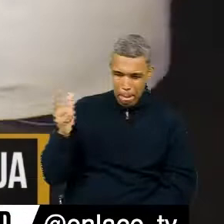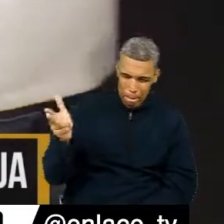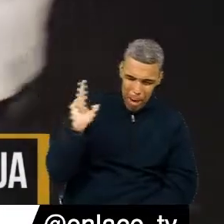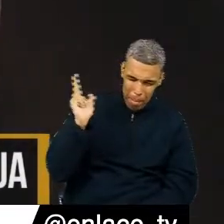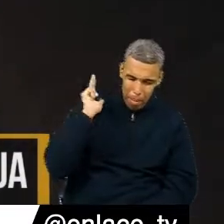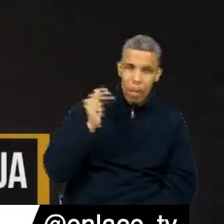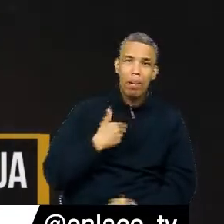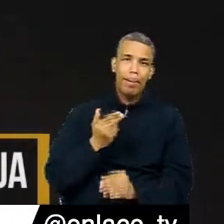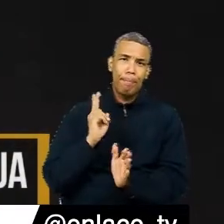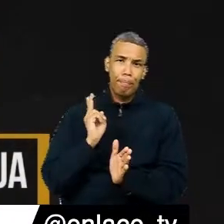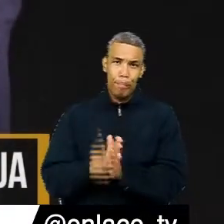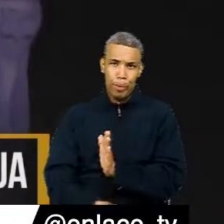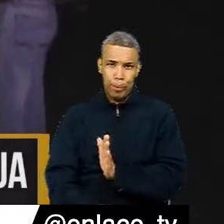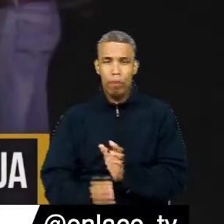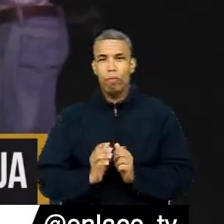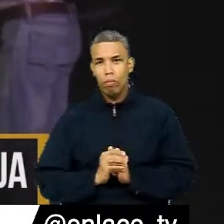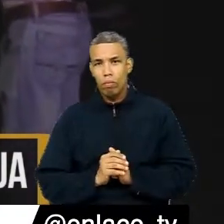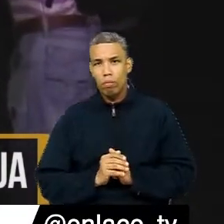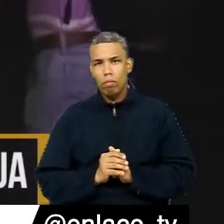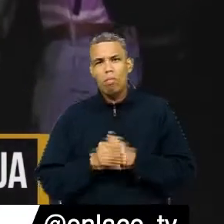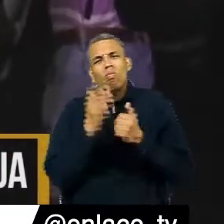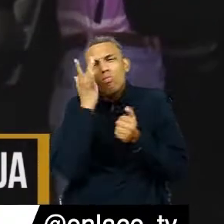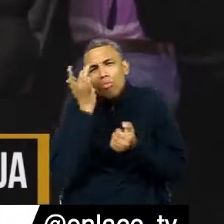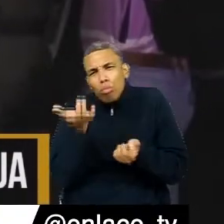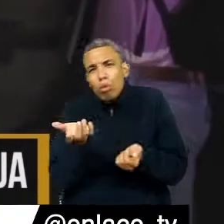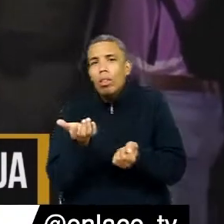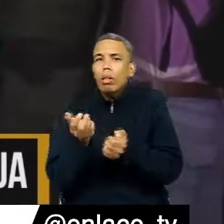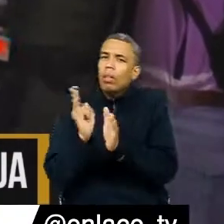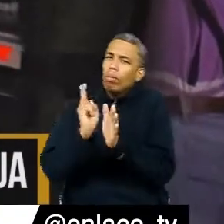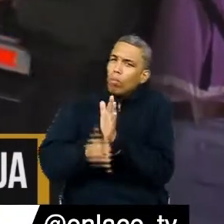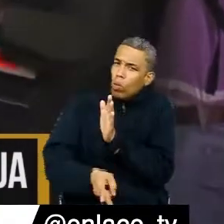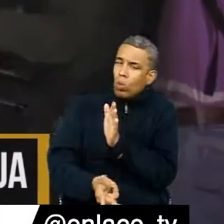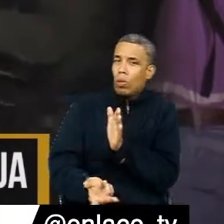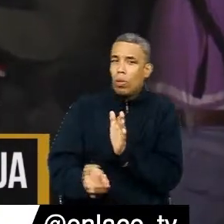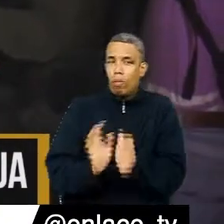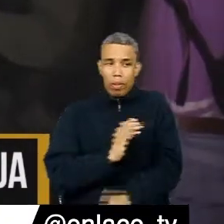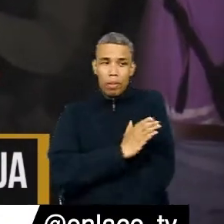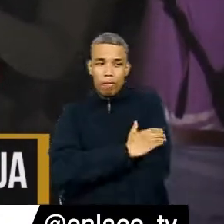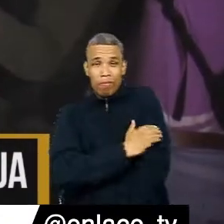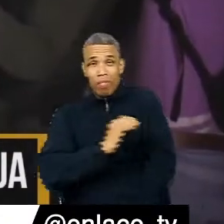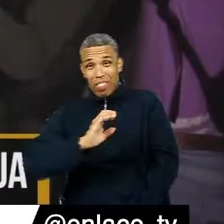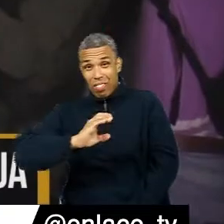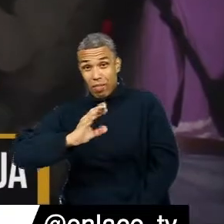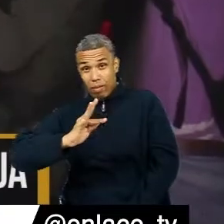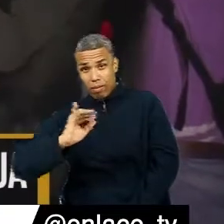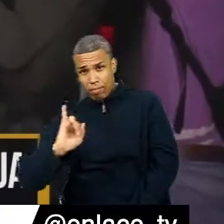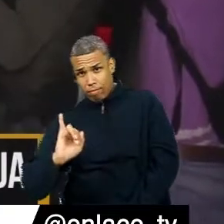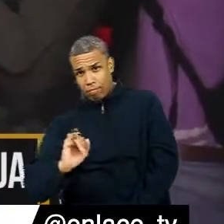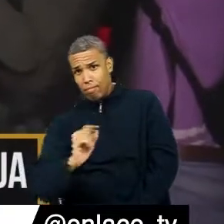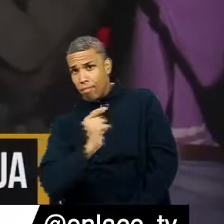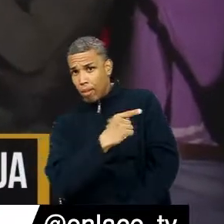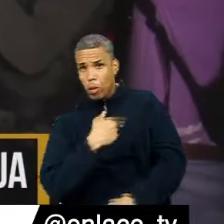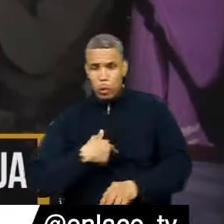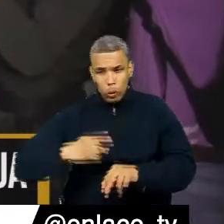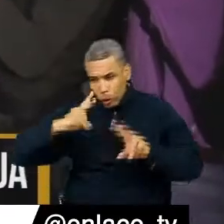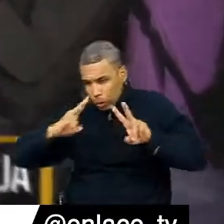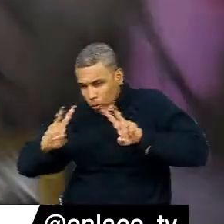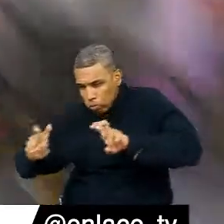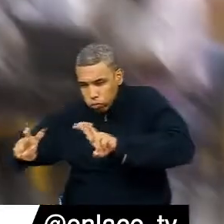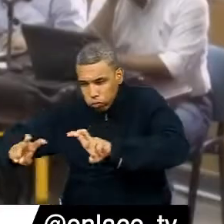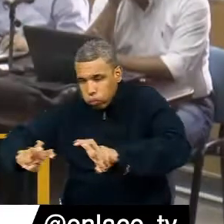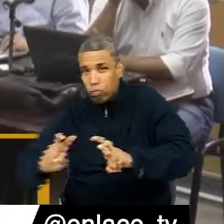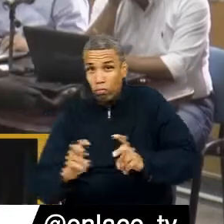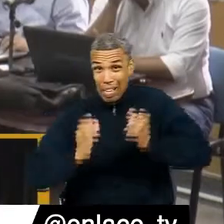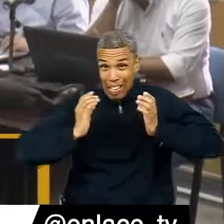en indagación, averiguando cuál fue la situación. El cuerpo técnico de investigación fue quien realizó la inspección a